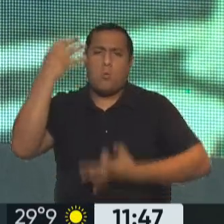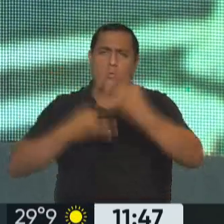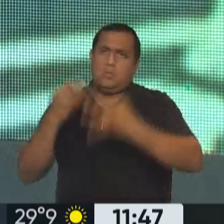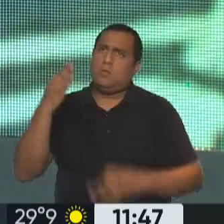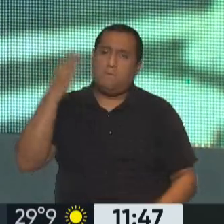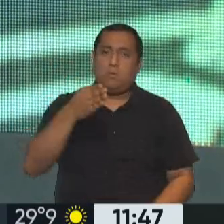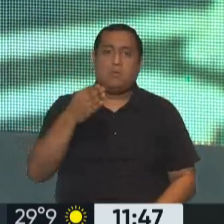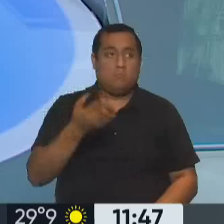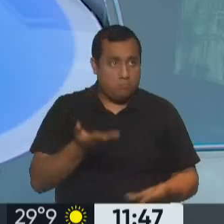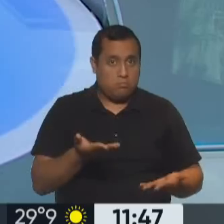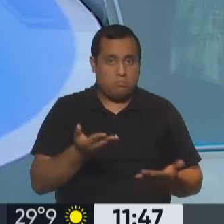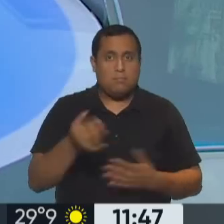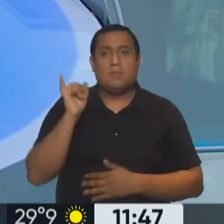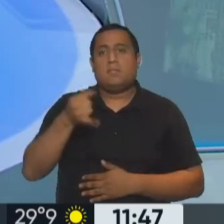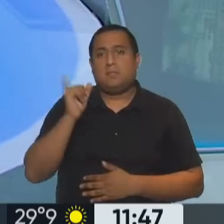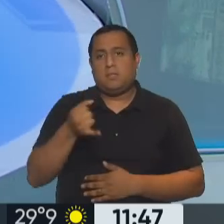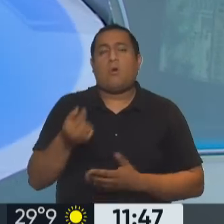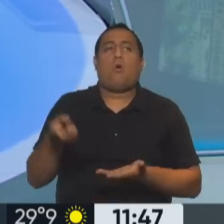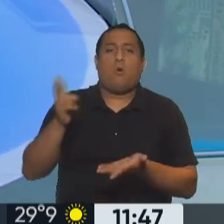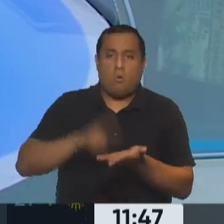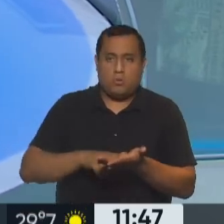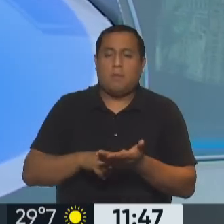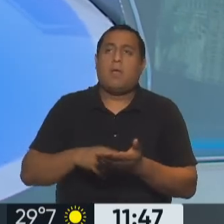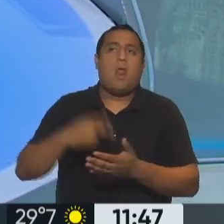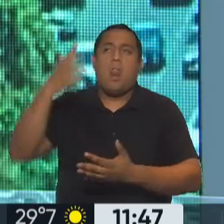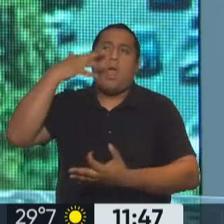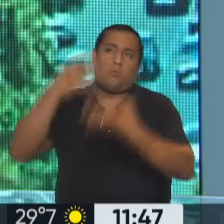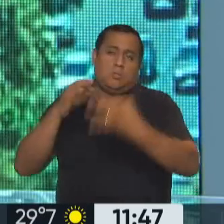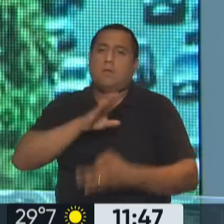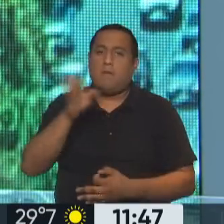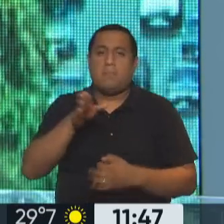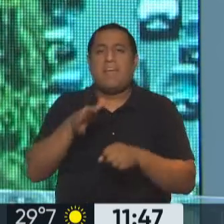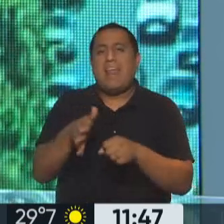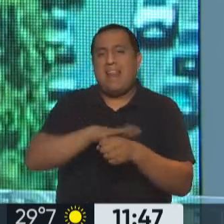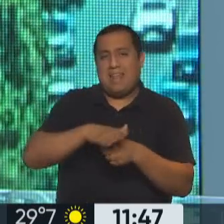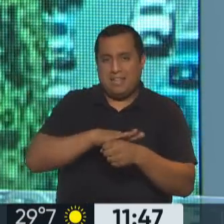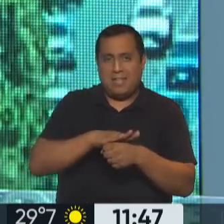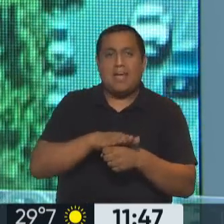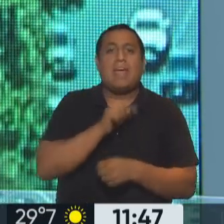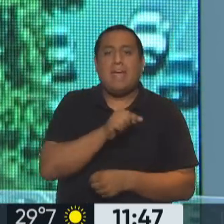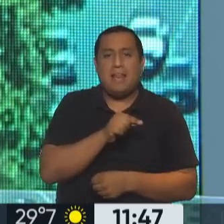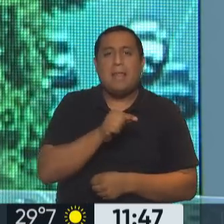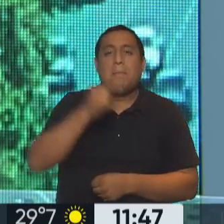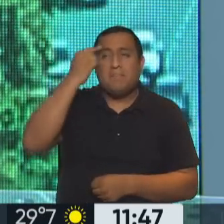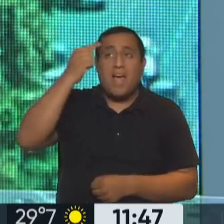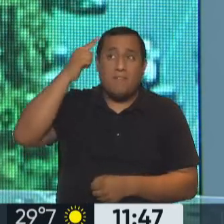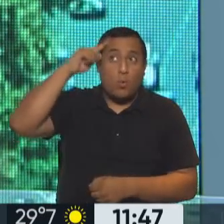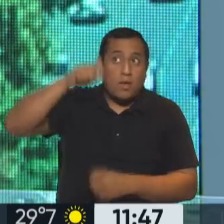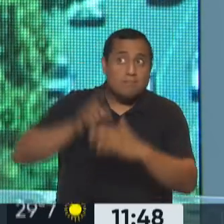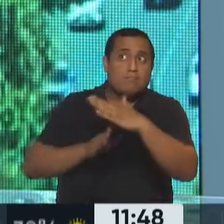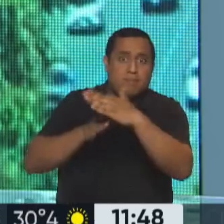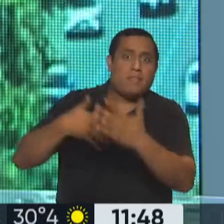gobierno de la ciudad, Vero. Exactamente, nuevamente a la justicia. Hay que decir que Horacio Rodríguez Larreta está pendiente de lo que resuelva la Corte a propósito